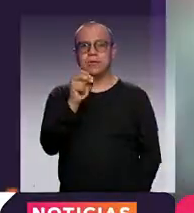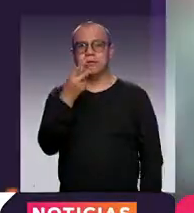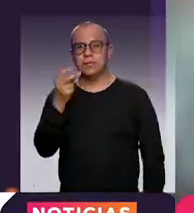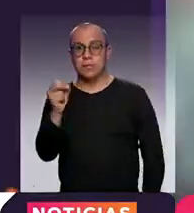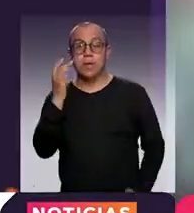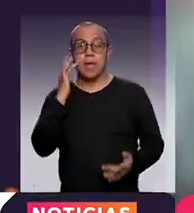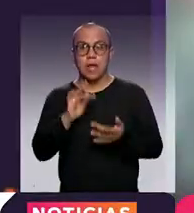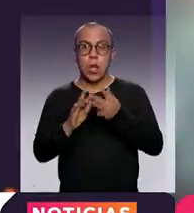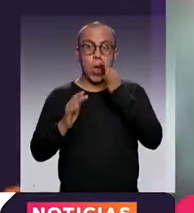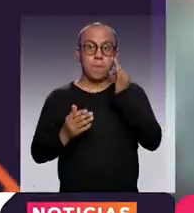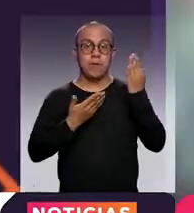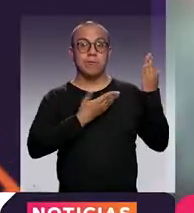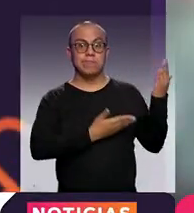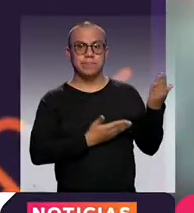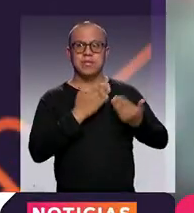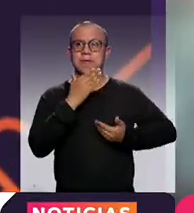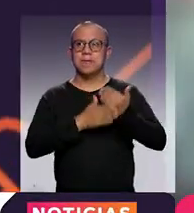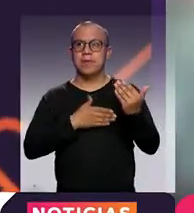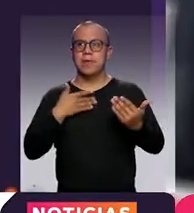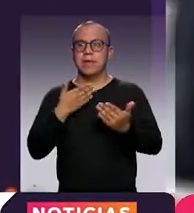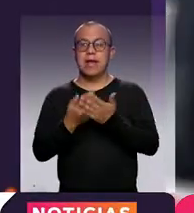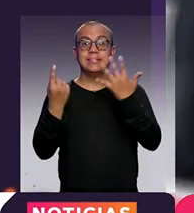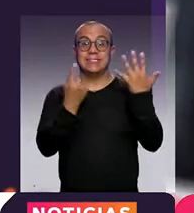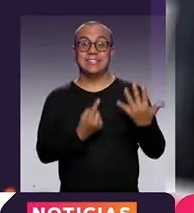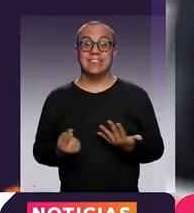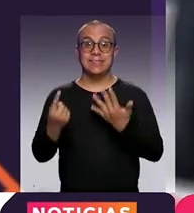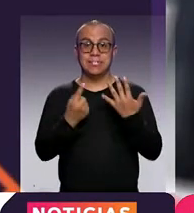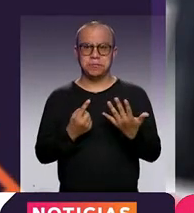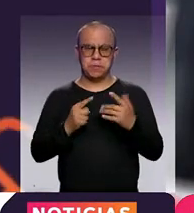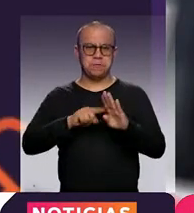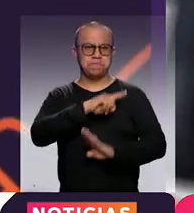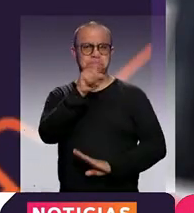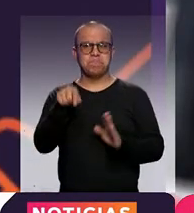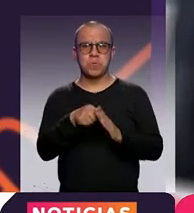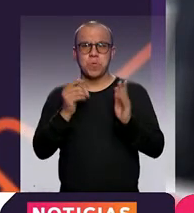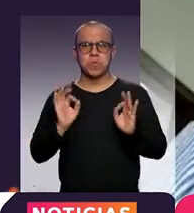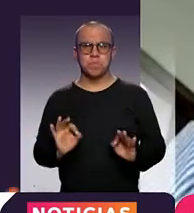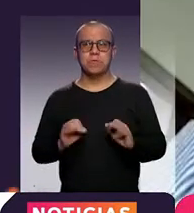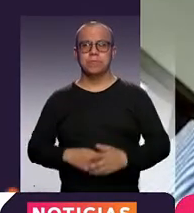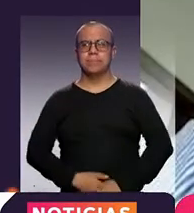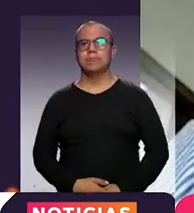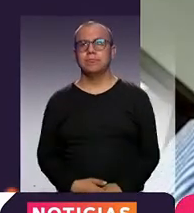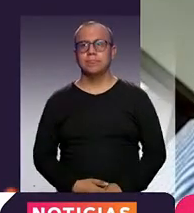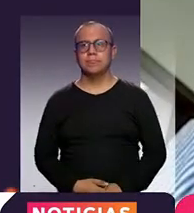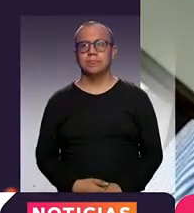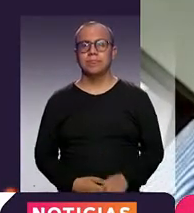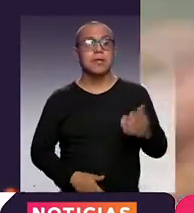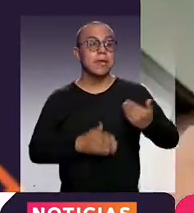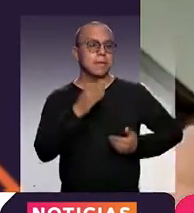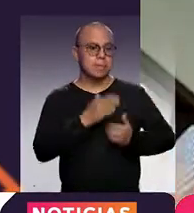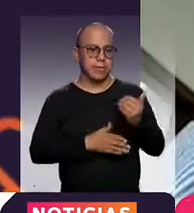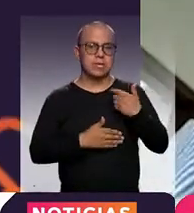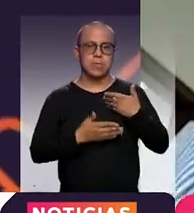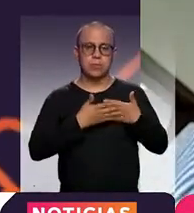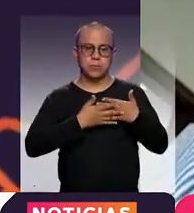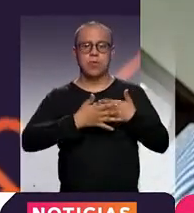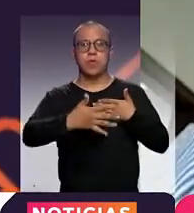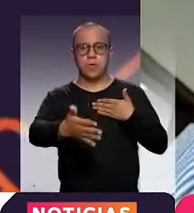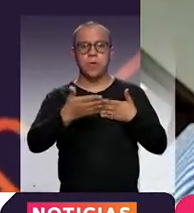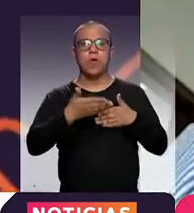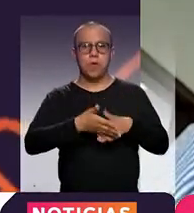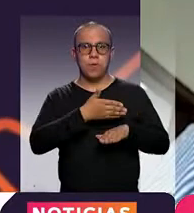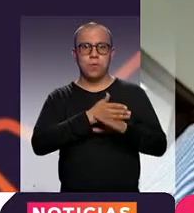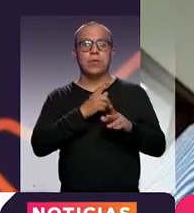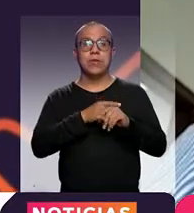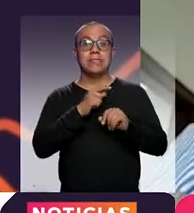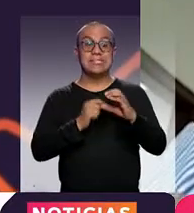GT, Julián Jaramillo llegará a las 6 horas de Bogotá a cerrar una buena temporada. Venimos de ganar las 2 carreras anteriores